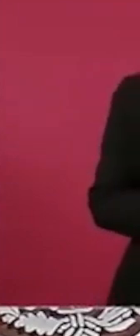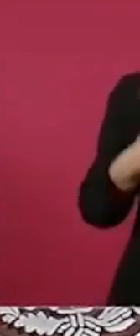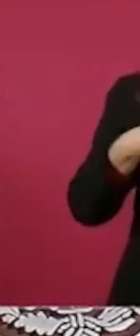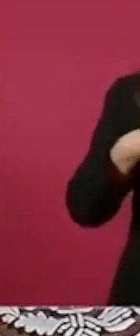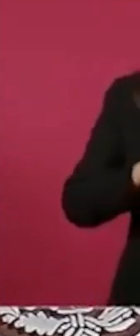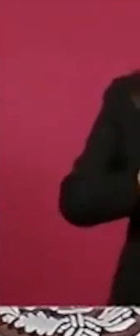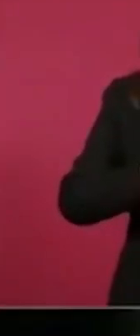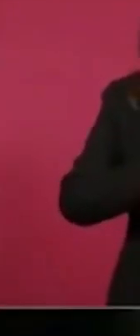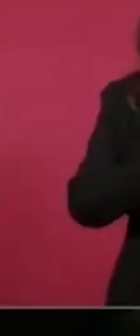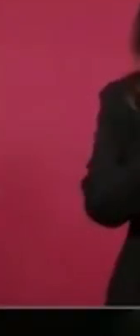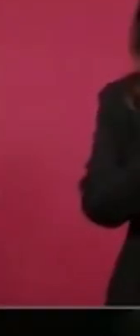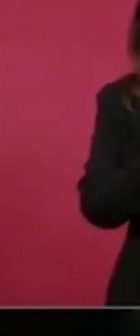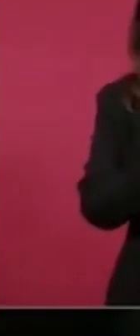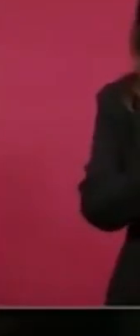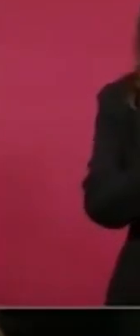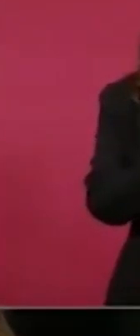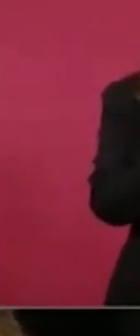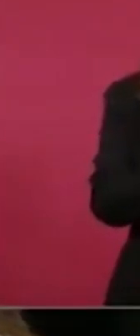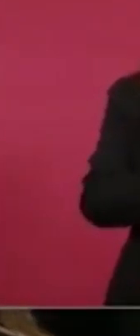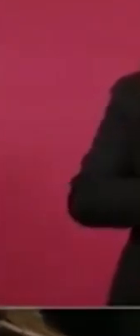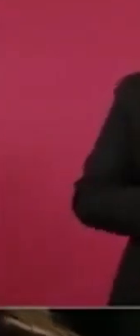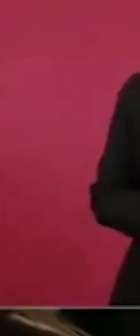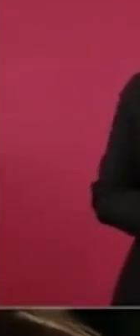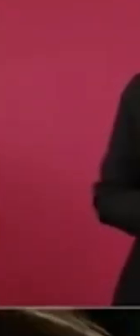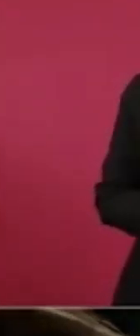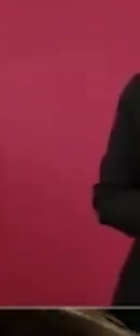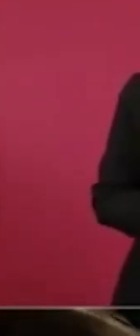jefe del Departamento de Estado.